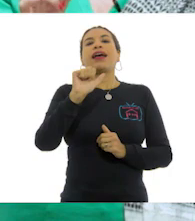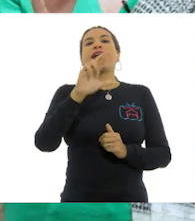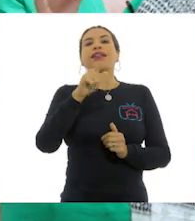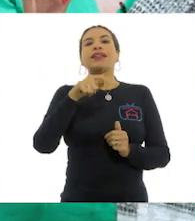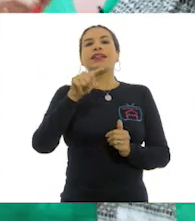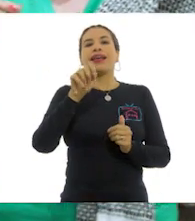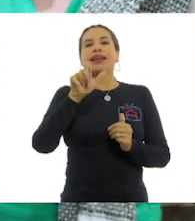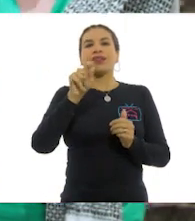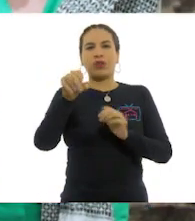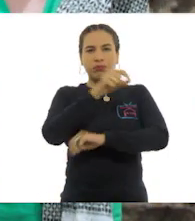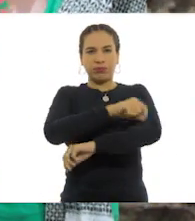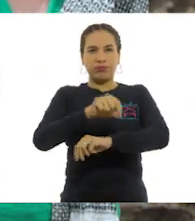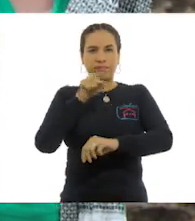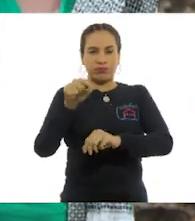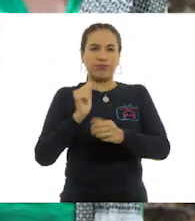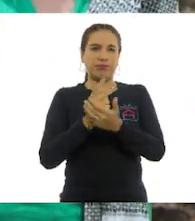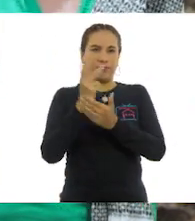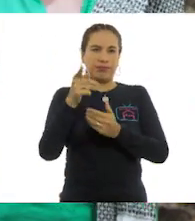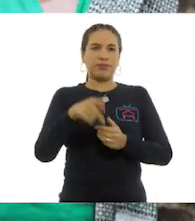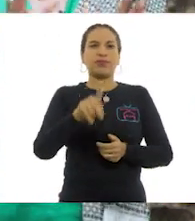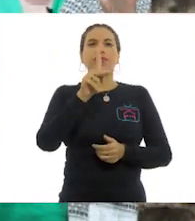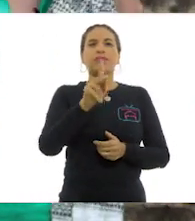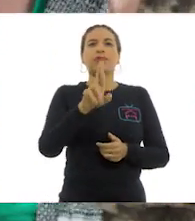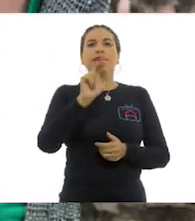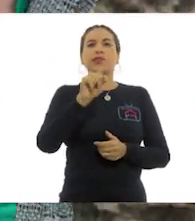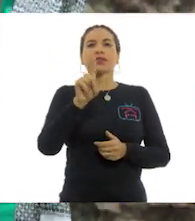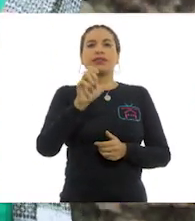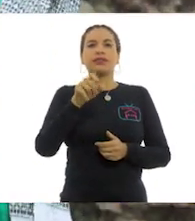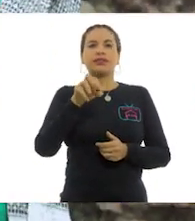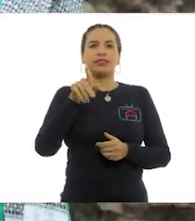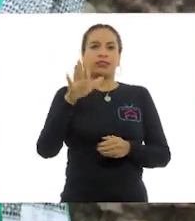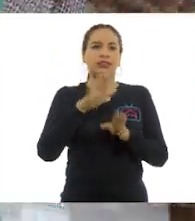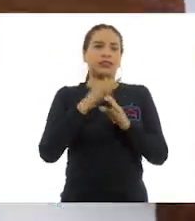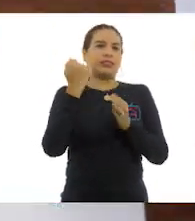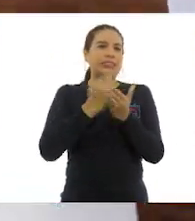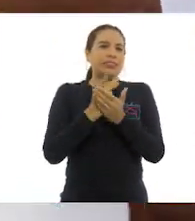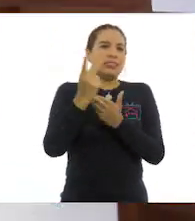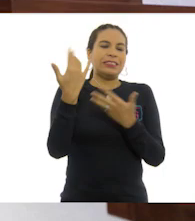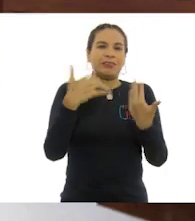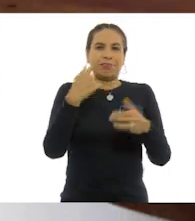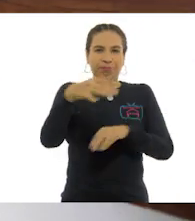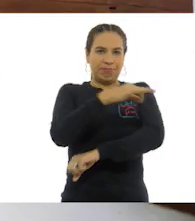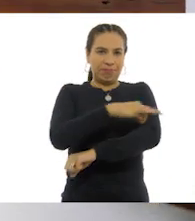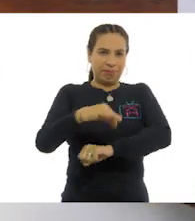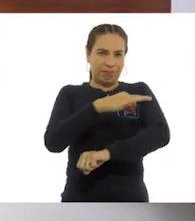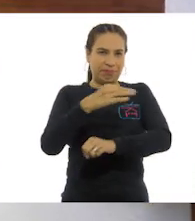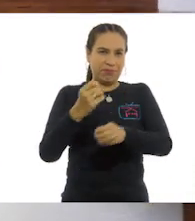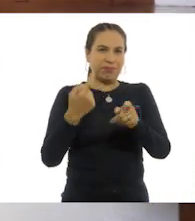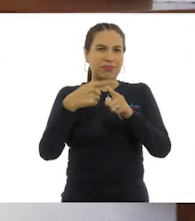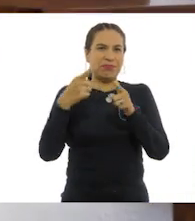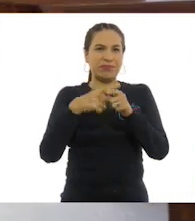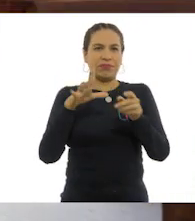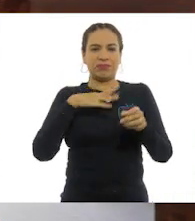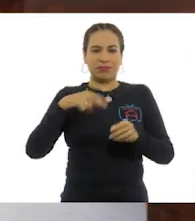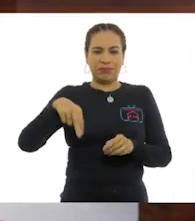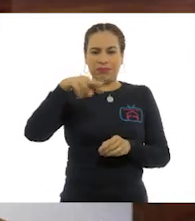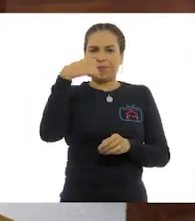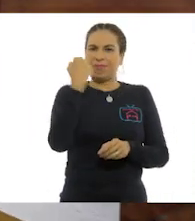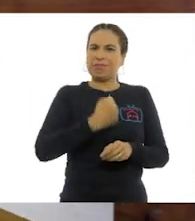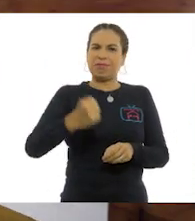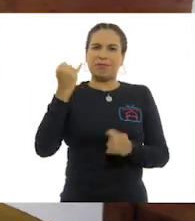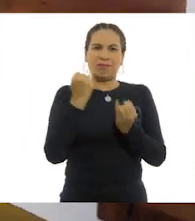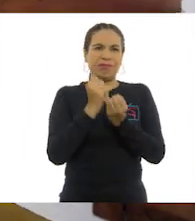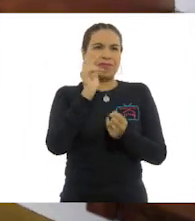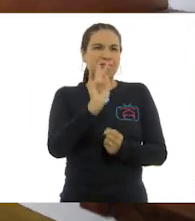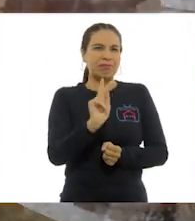único mexicano que ha recibido un premio Pritzker, que es como el Nobel de Arquitectura. Él tiene una famosísima escalera que es casi